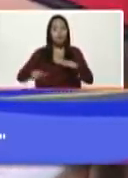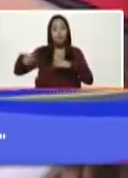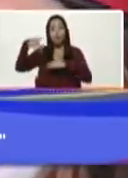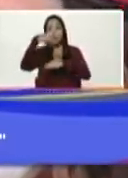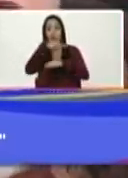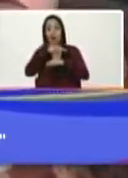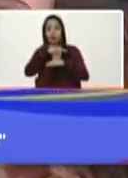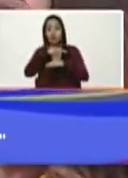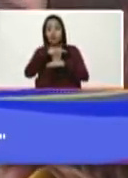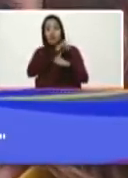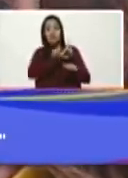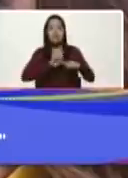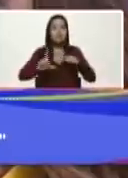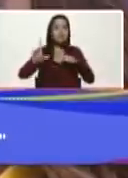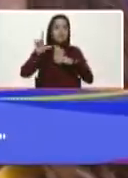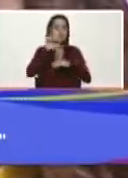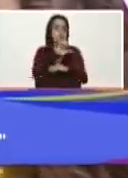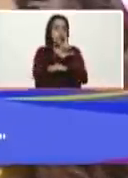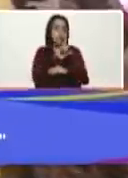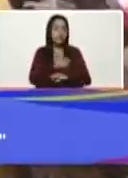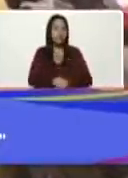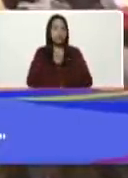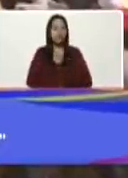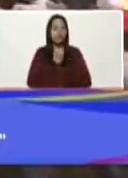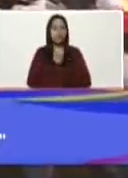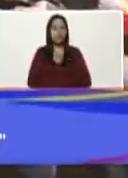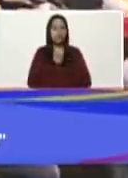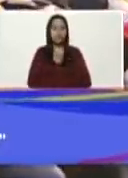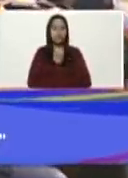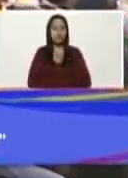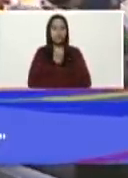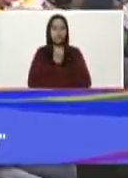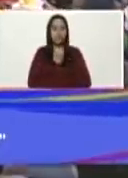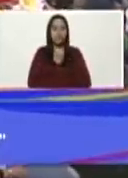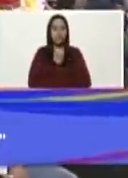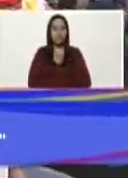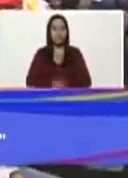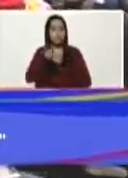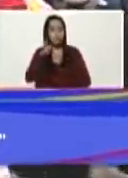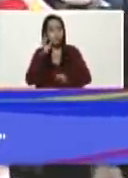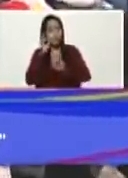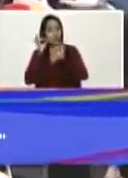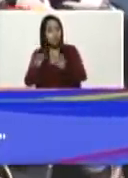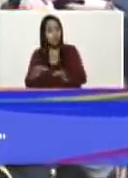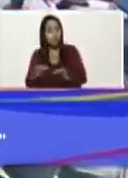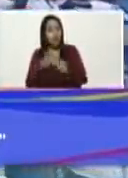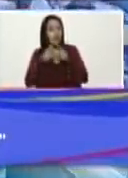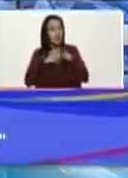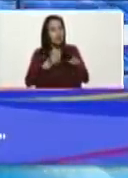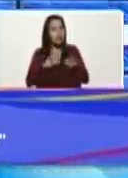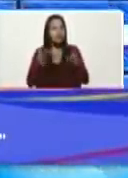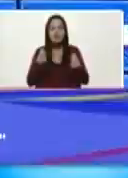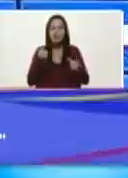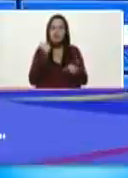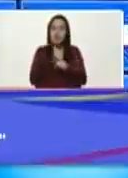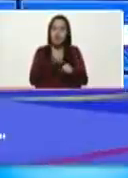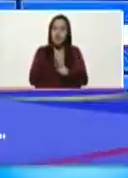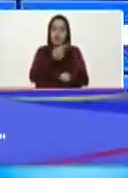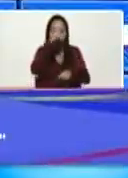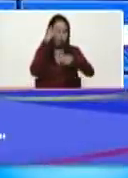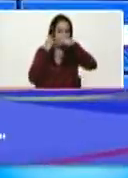las licenciaturas. Así que usted me lo garantiza. Pero el detalle, es mucho trabajo, Alvarado, que